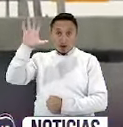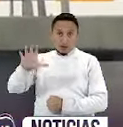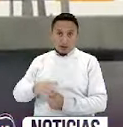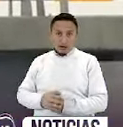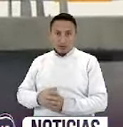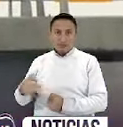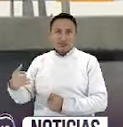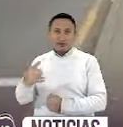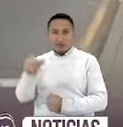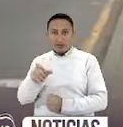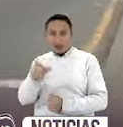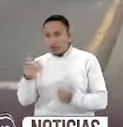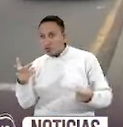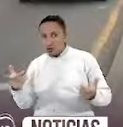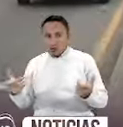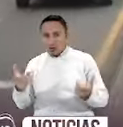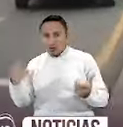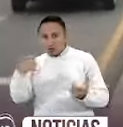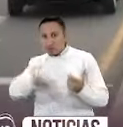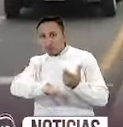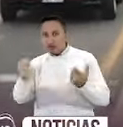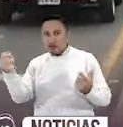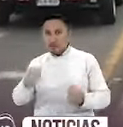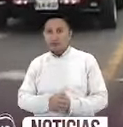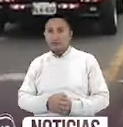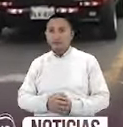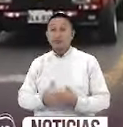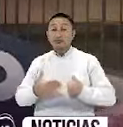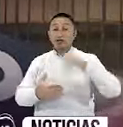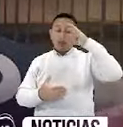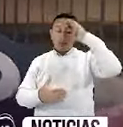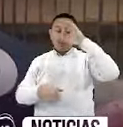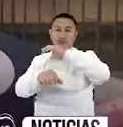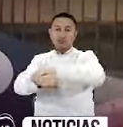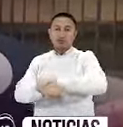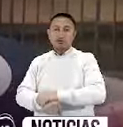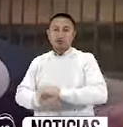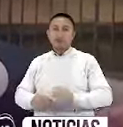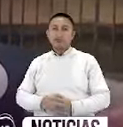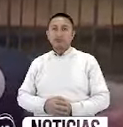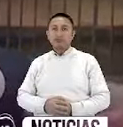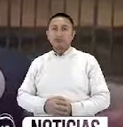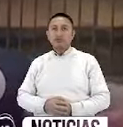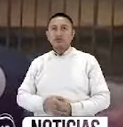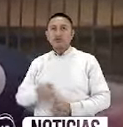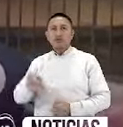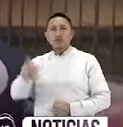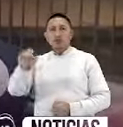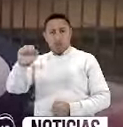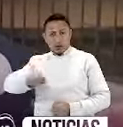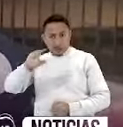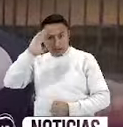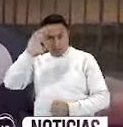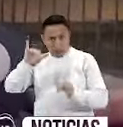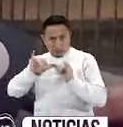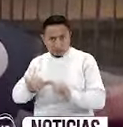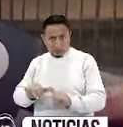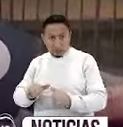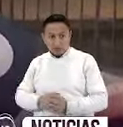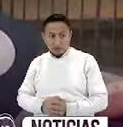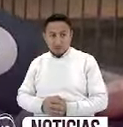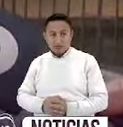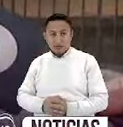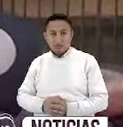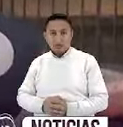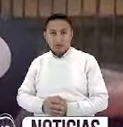de asaltar a las personas. Fue detenido ya por la policía. ¿Pueden dejar a un policía perenne allí para evitar estos robos? Bueno, nosotros tenemos